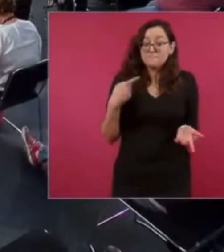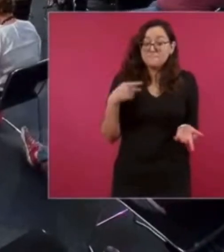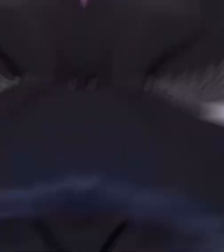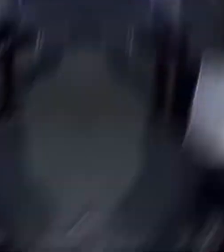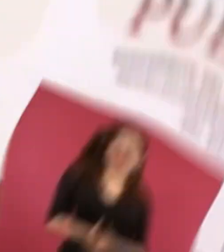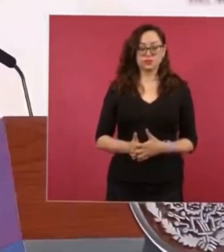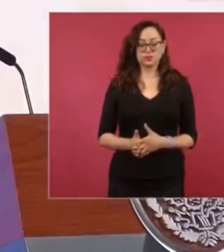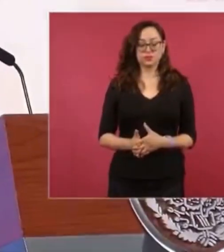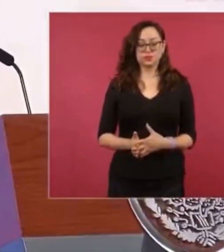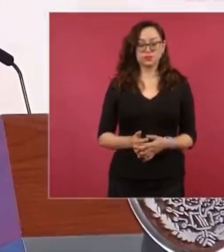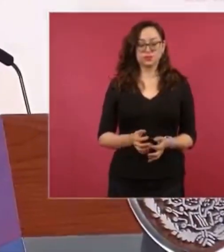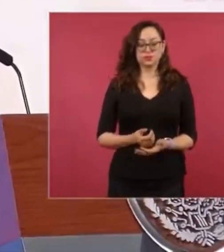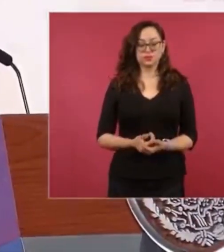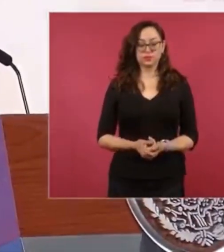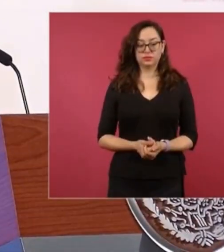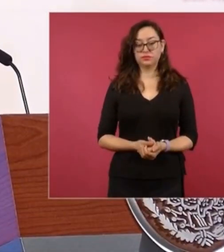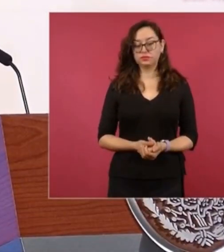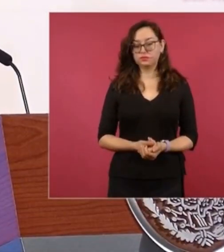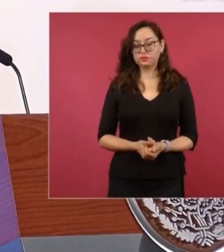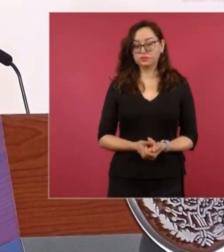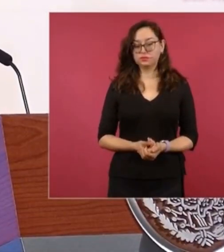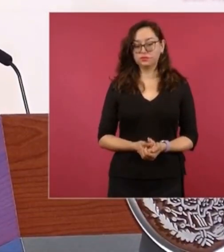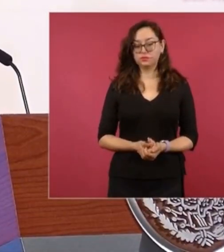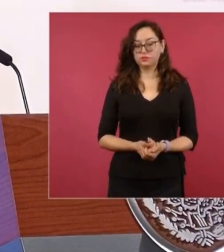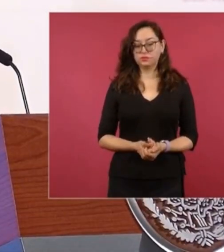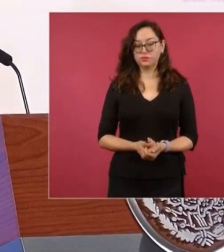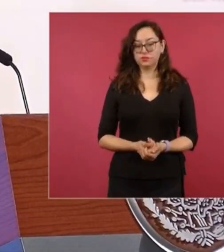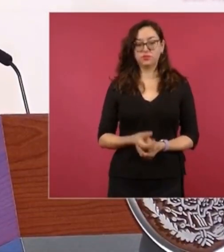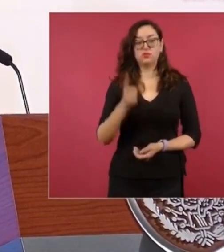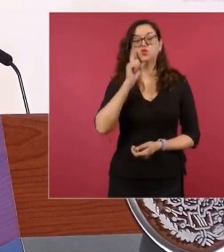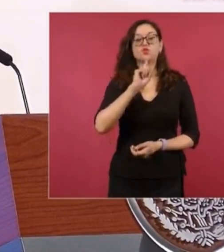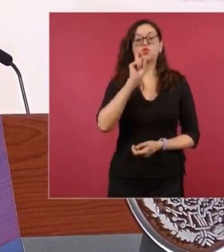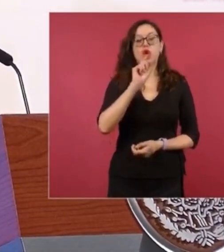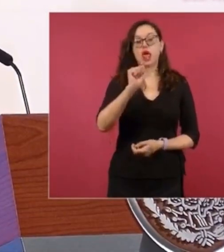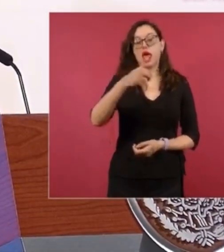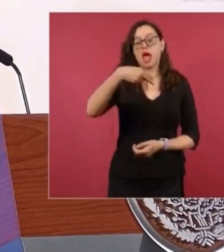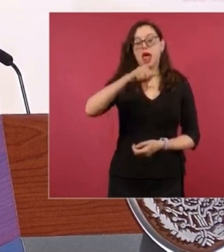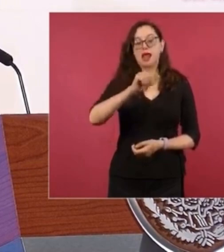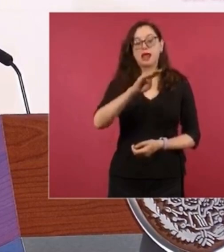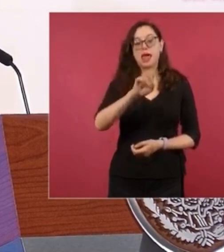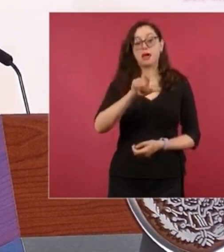¿Sí? El que nos permite la reina de la ficción